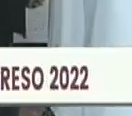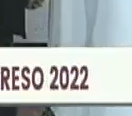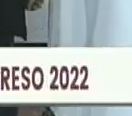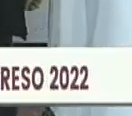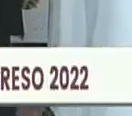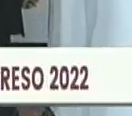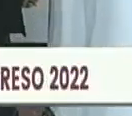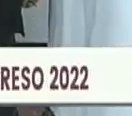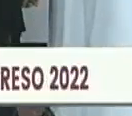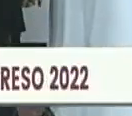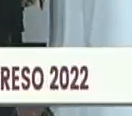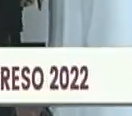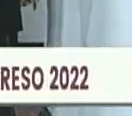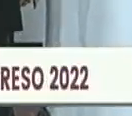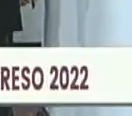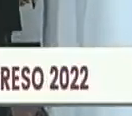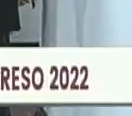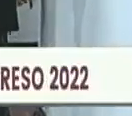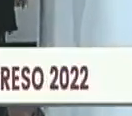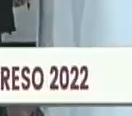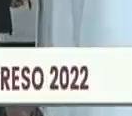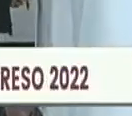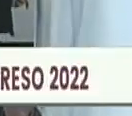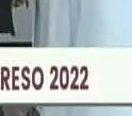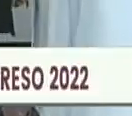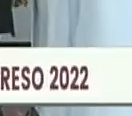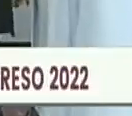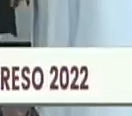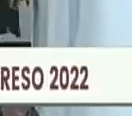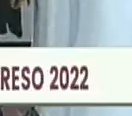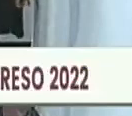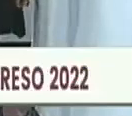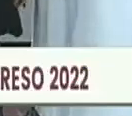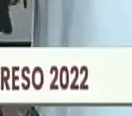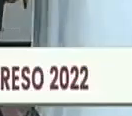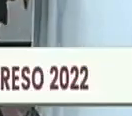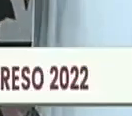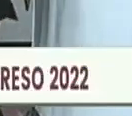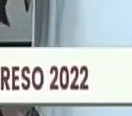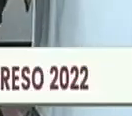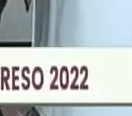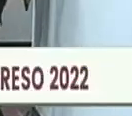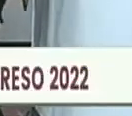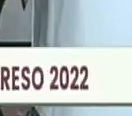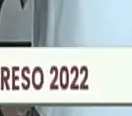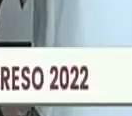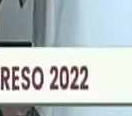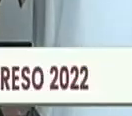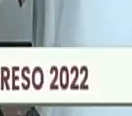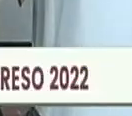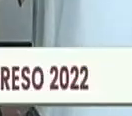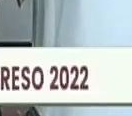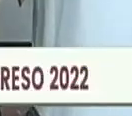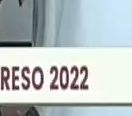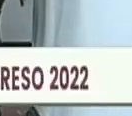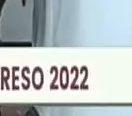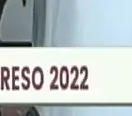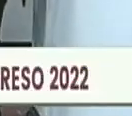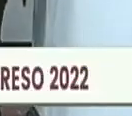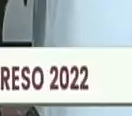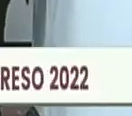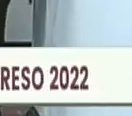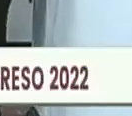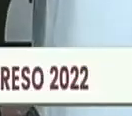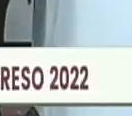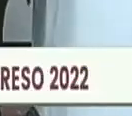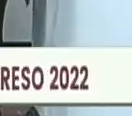ministra, con la presidenta de la Misión Sucre, el futuro que les depara, porque ustedes han hecho una escogencia de vocación y les